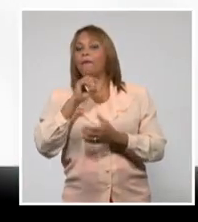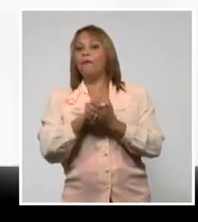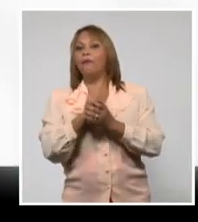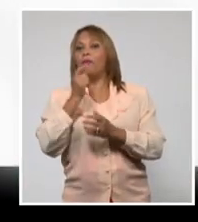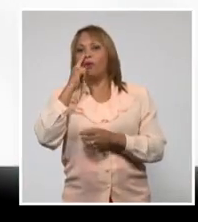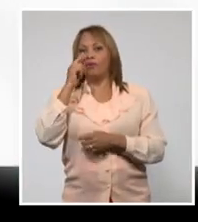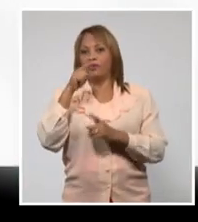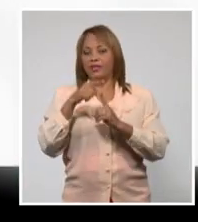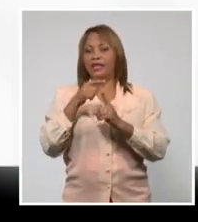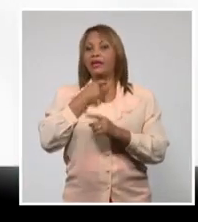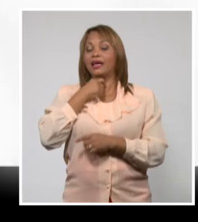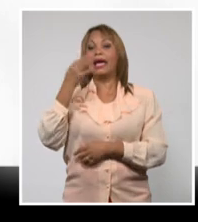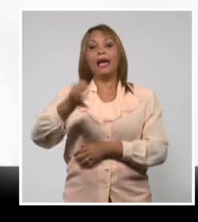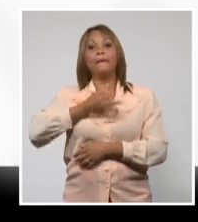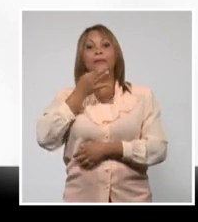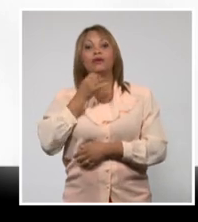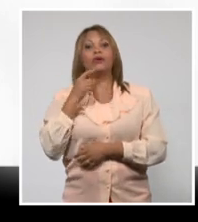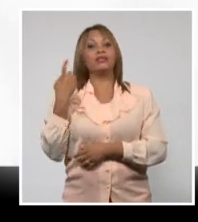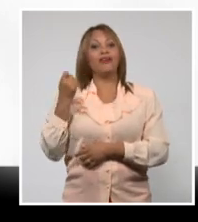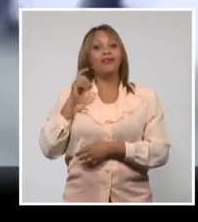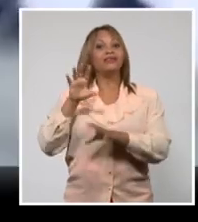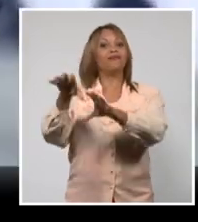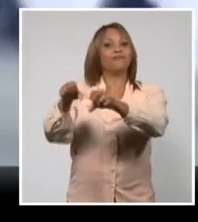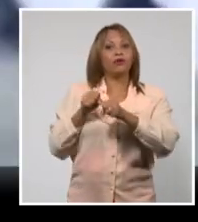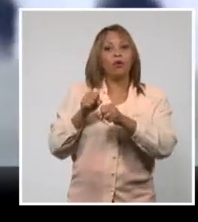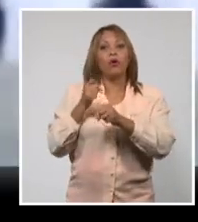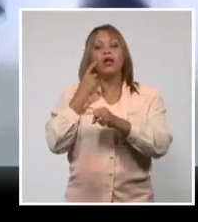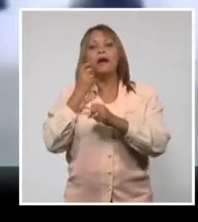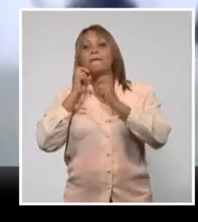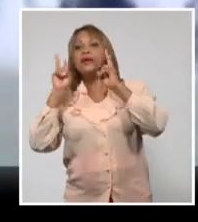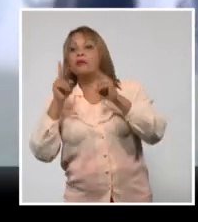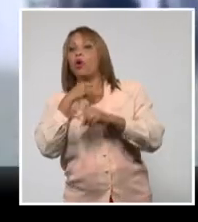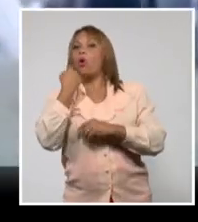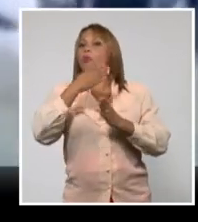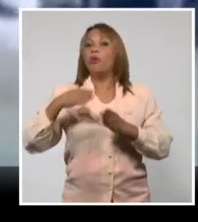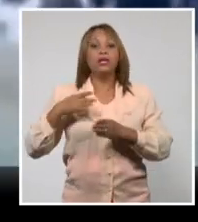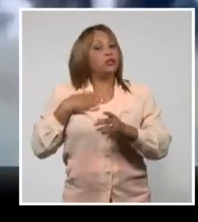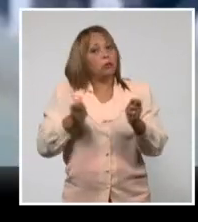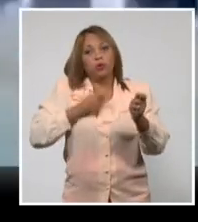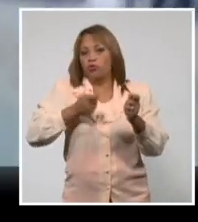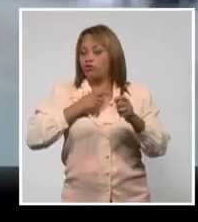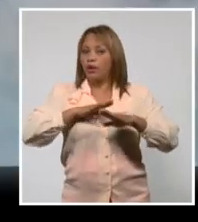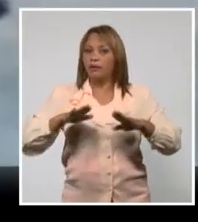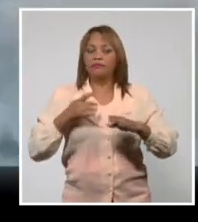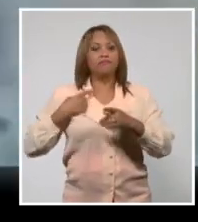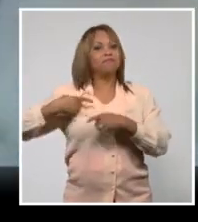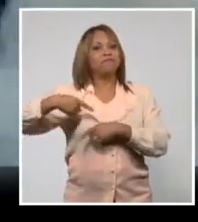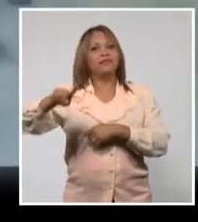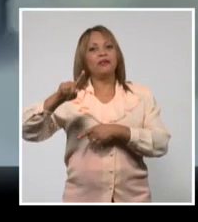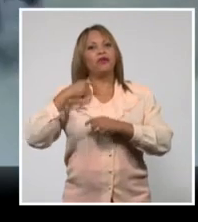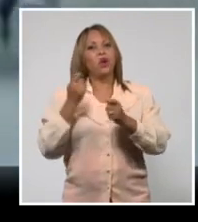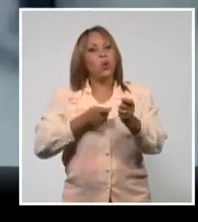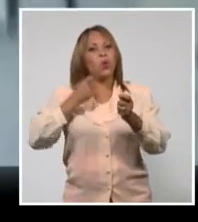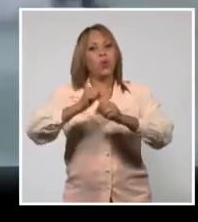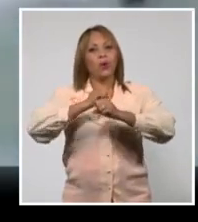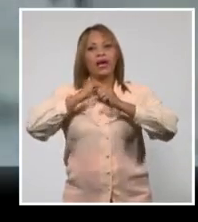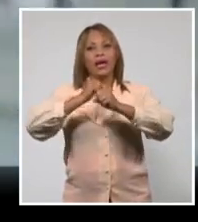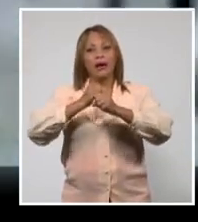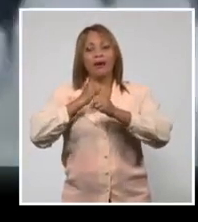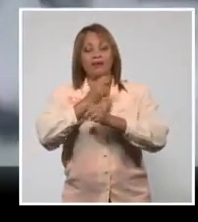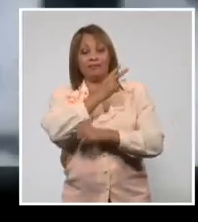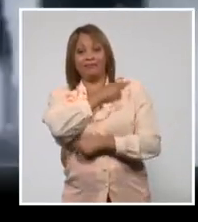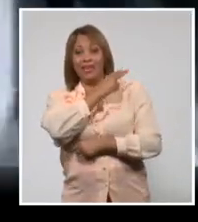compañeros que era preciso rescatar a Sanguilí vivo o muerto o perecer en la demanda. En medio de la efímera batalla, el sargento español que